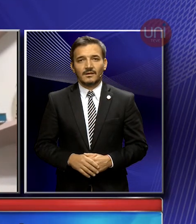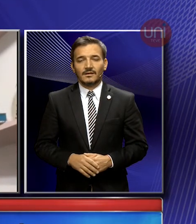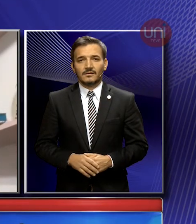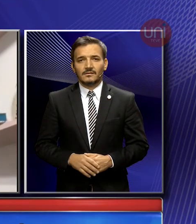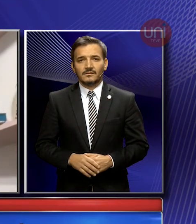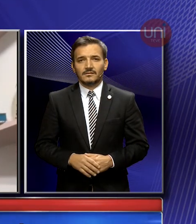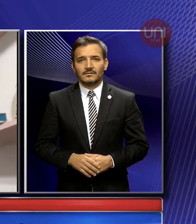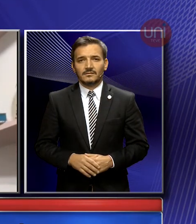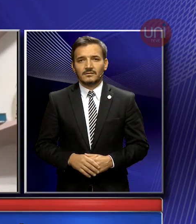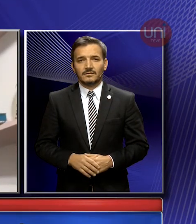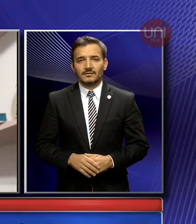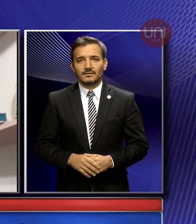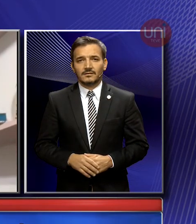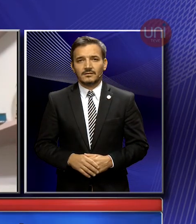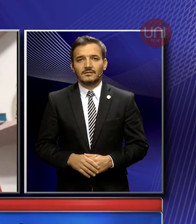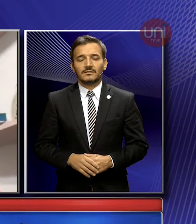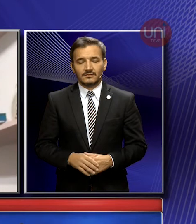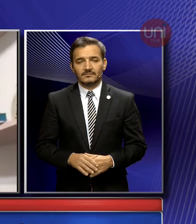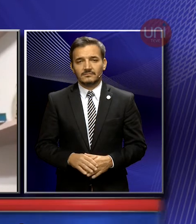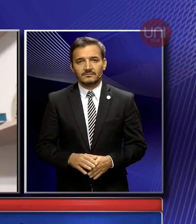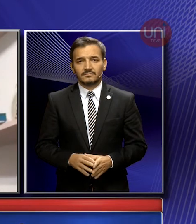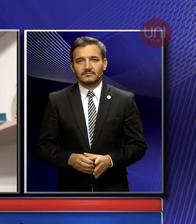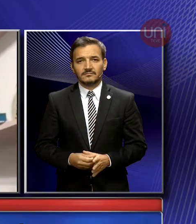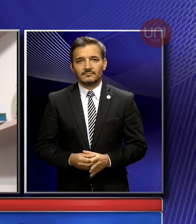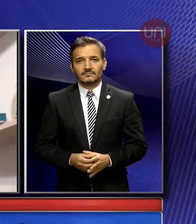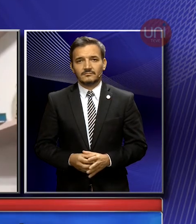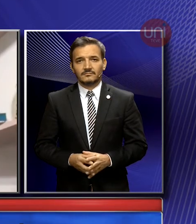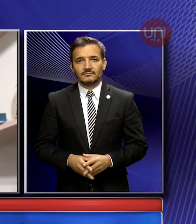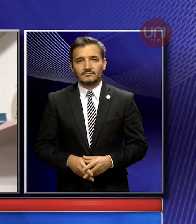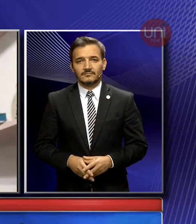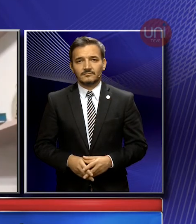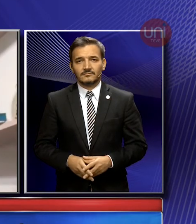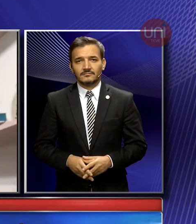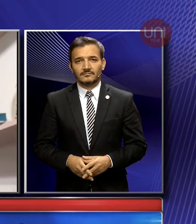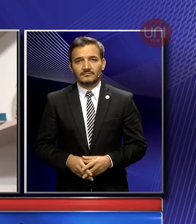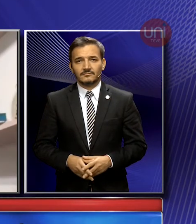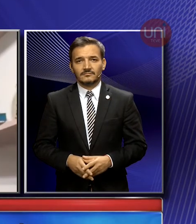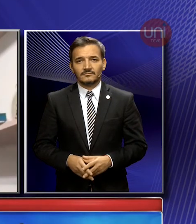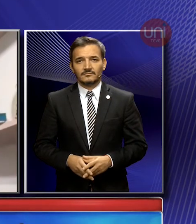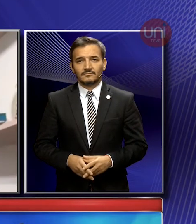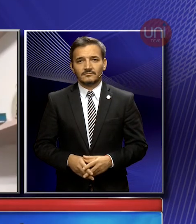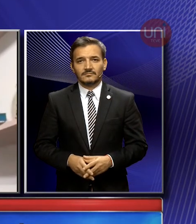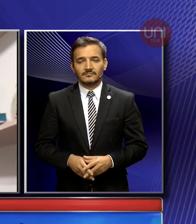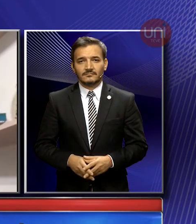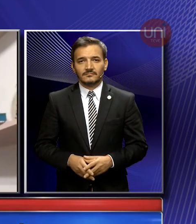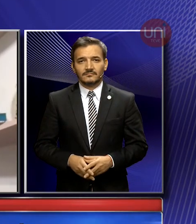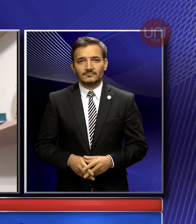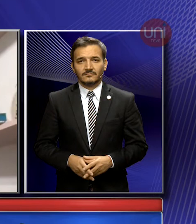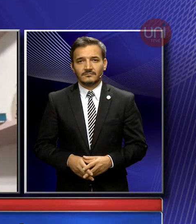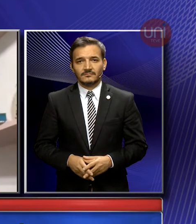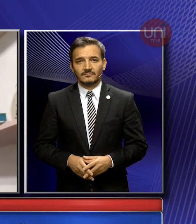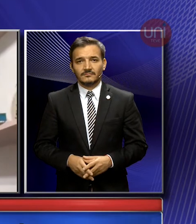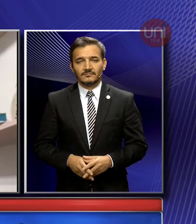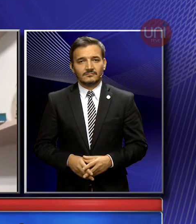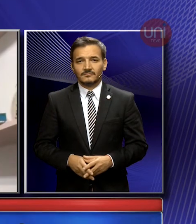que están trabajando en acción todo el tiempo, en siniestros y demás, fueron ya colocadas. Pero, por supuesto, están a la espera de